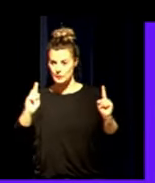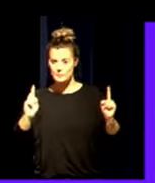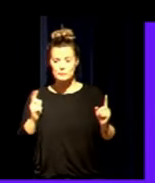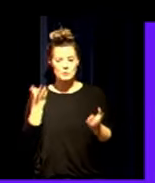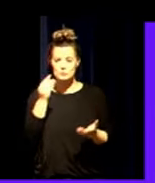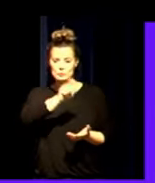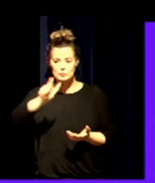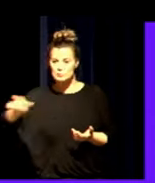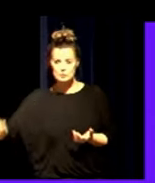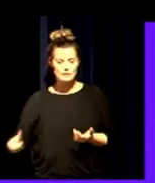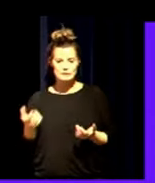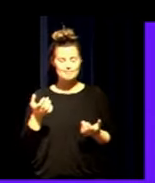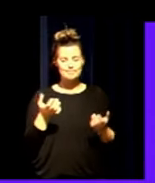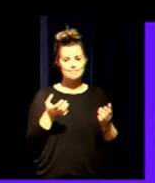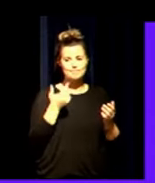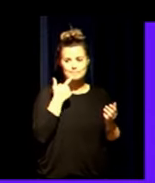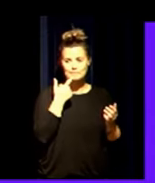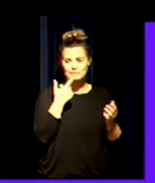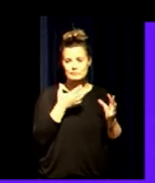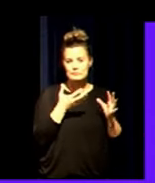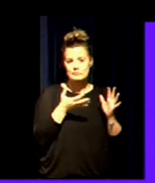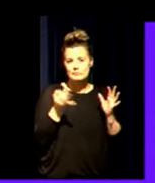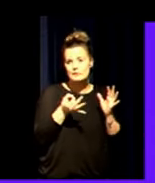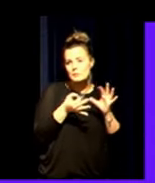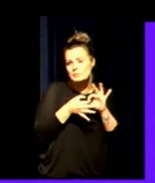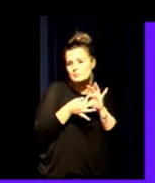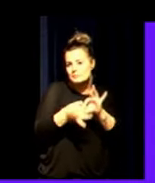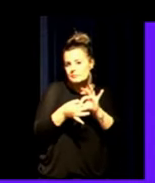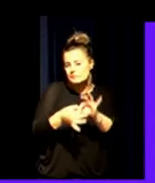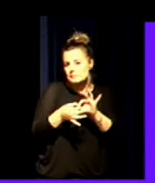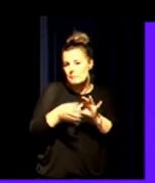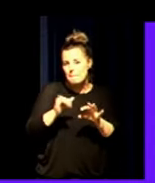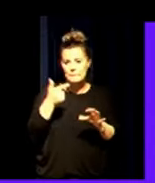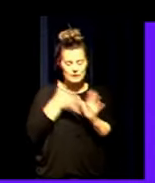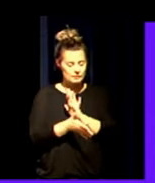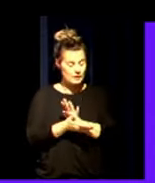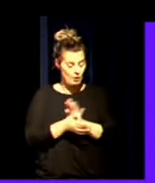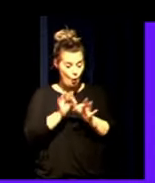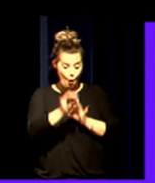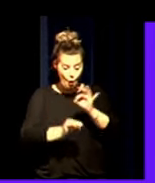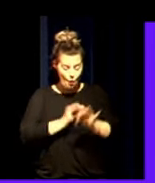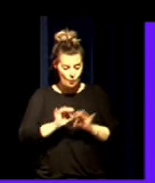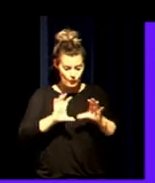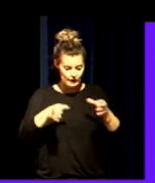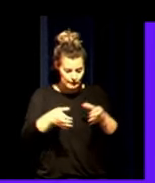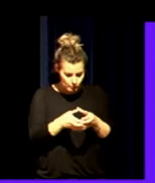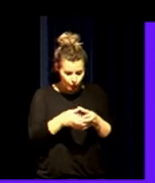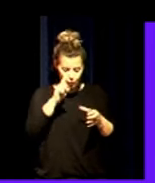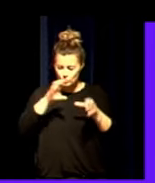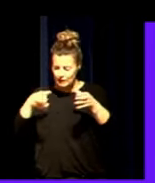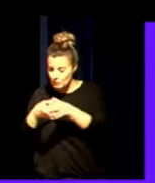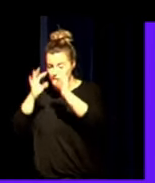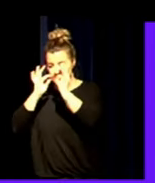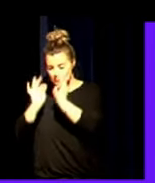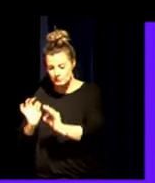centros, tiene que ver con esto de organicemos un equipo, tengamos un equipo dedicado específicamente